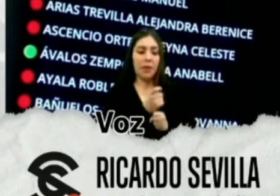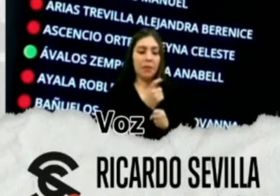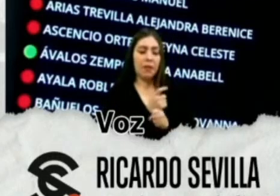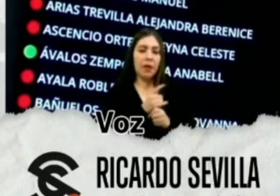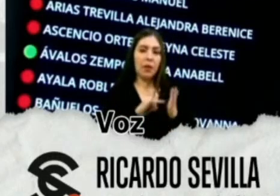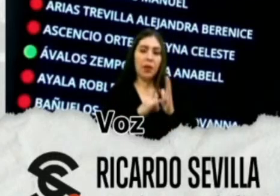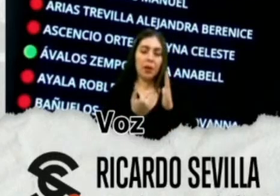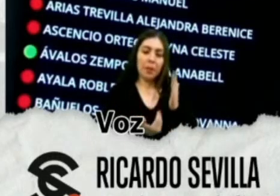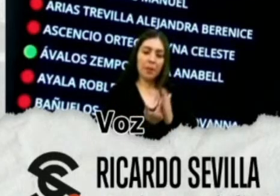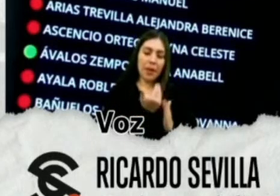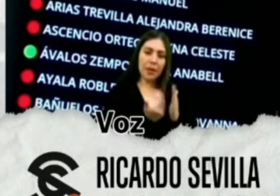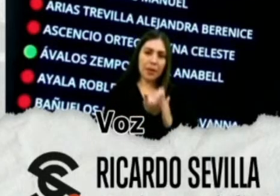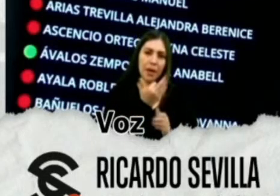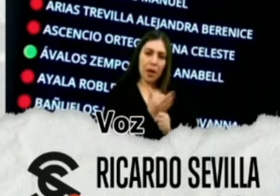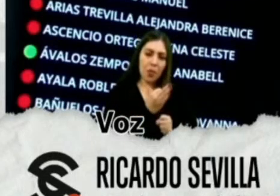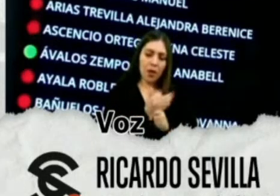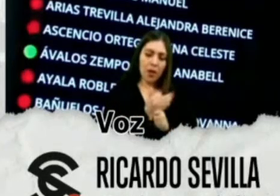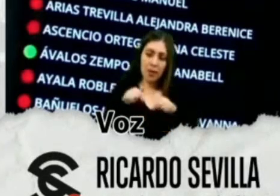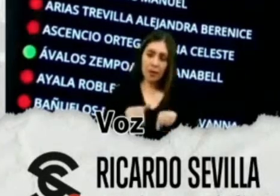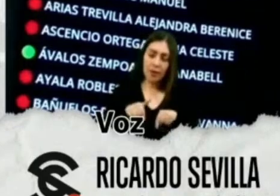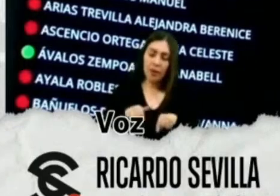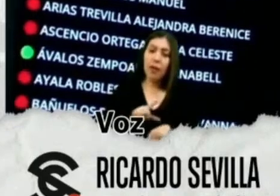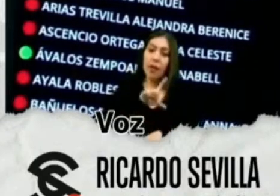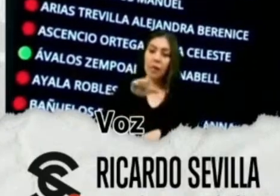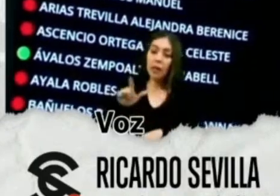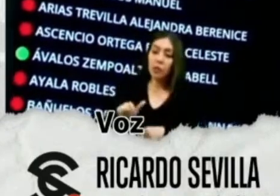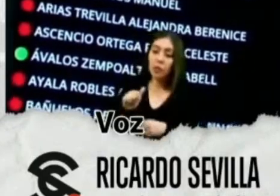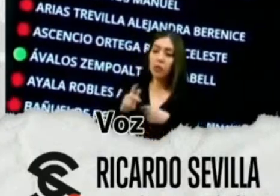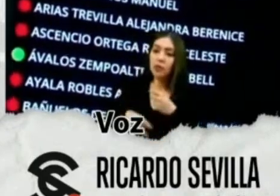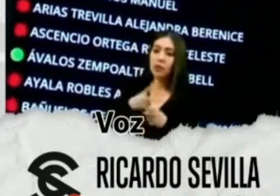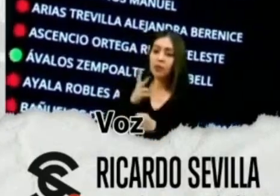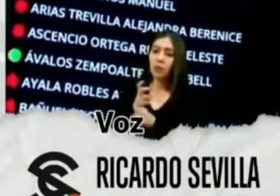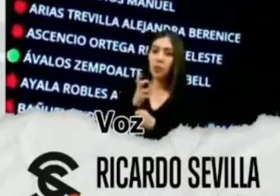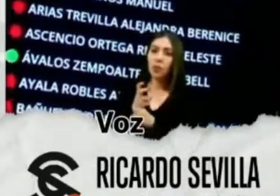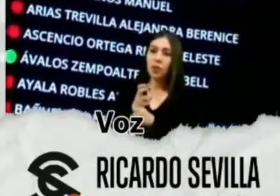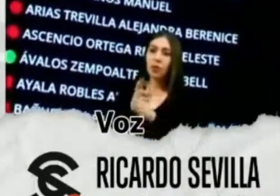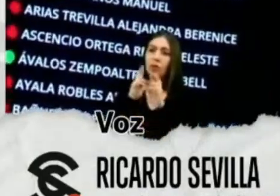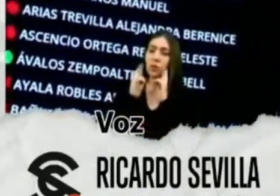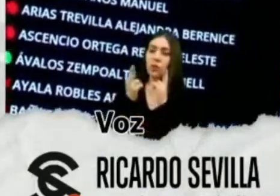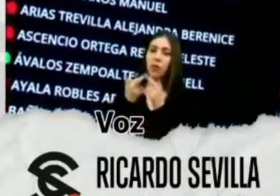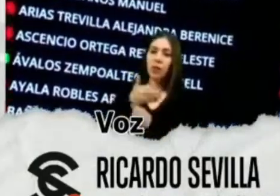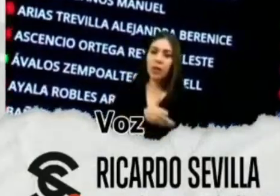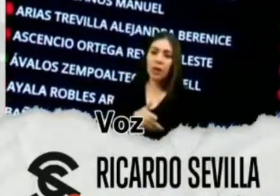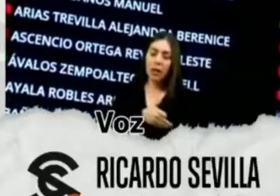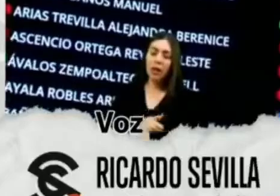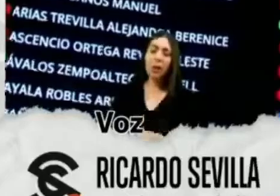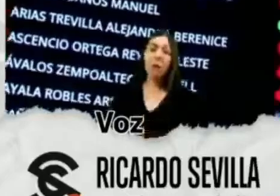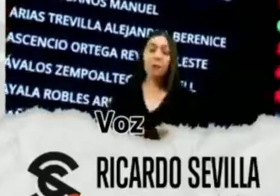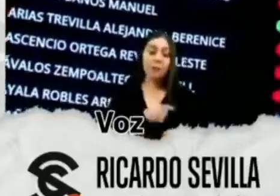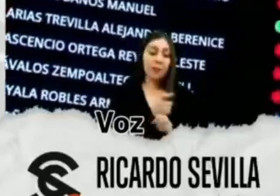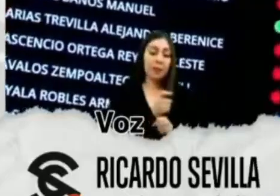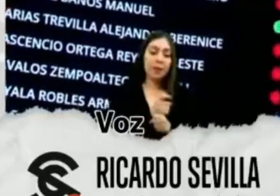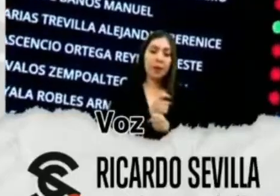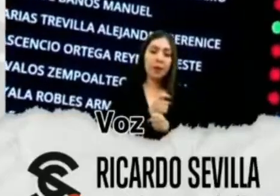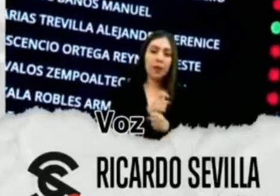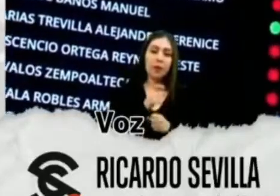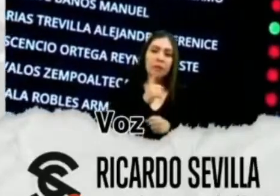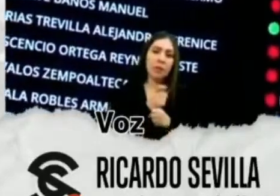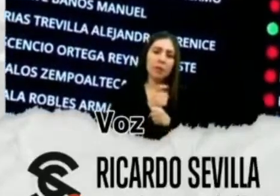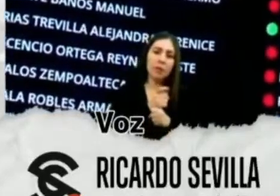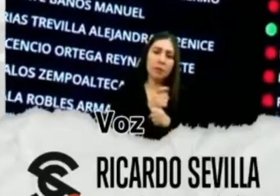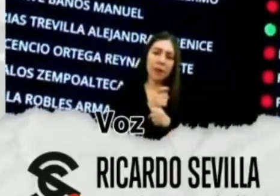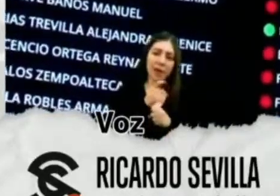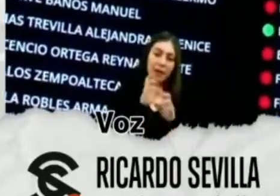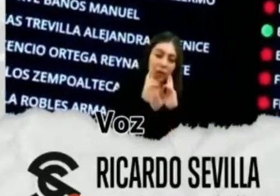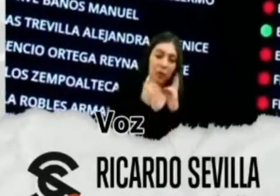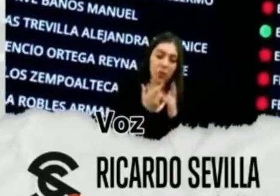de la Suprema Corte de Justicia, de 11 que tiene a 9, lo cual está muy bien porque se invierte, se dilapida mucho